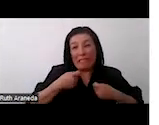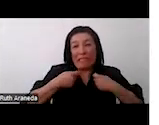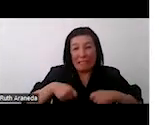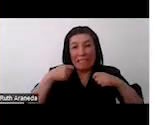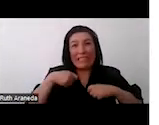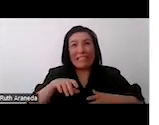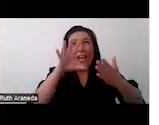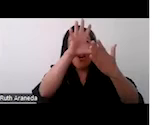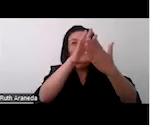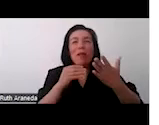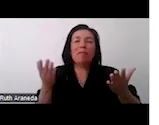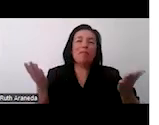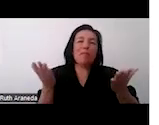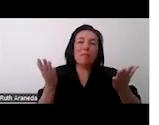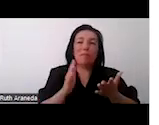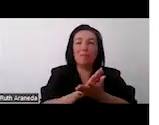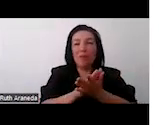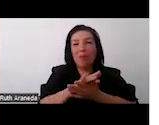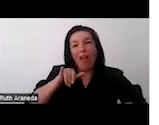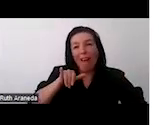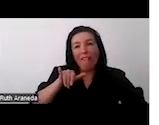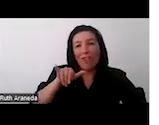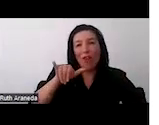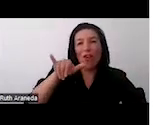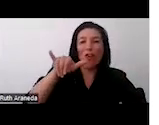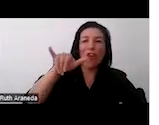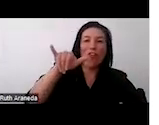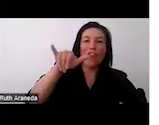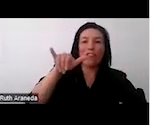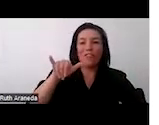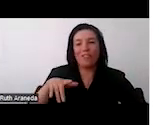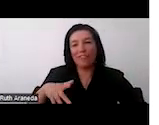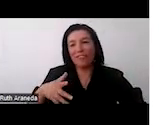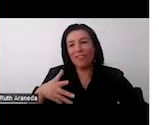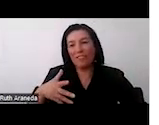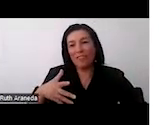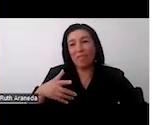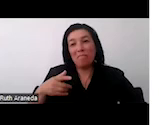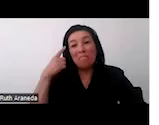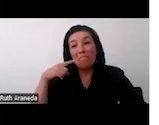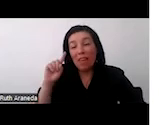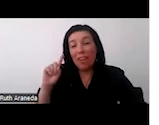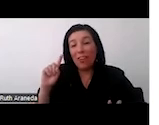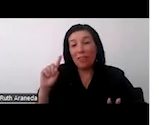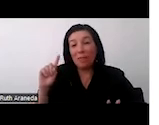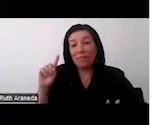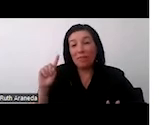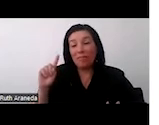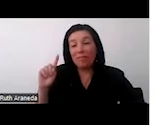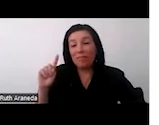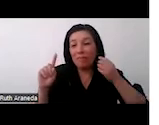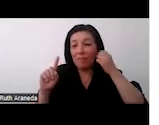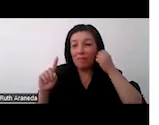este vuelo a través del avión, em, sin embargo, bueno, y